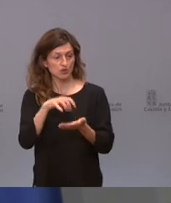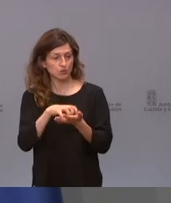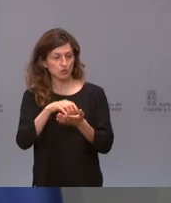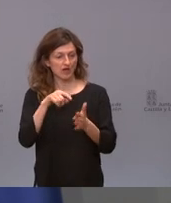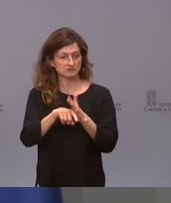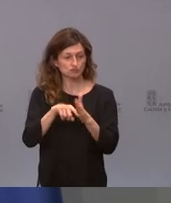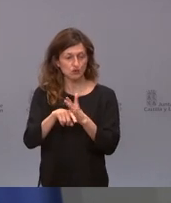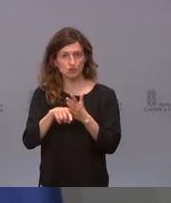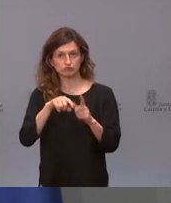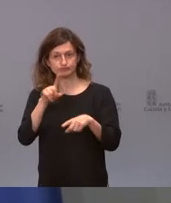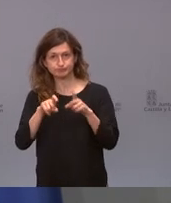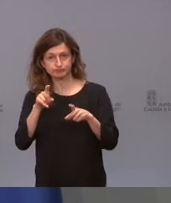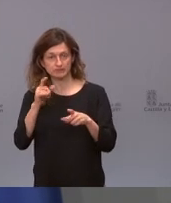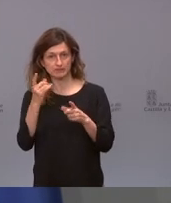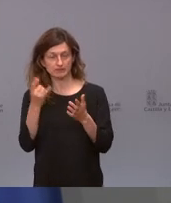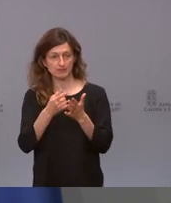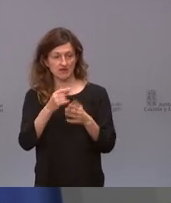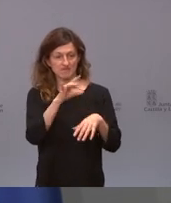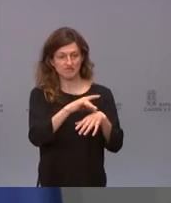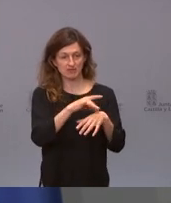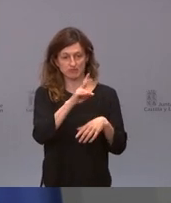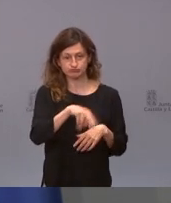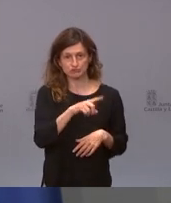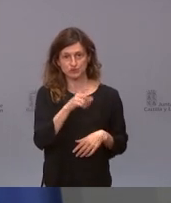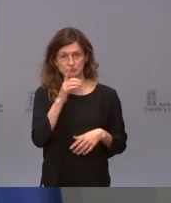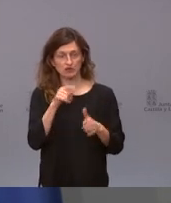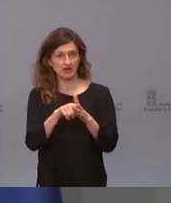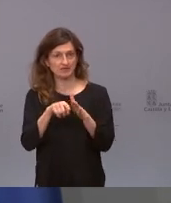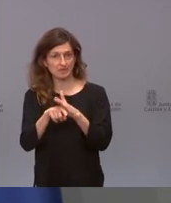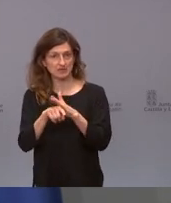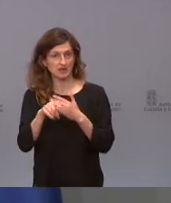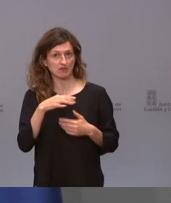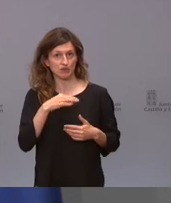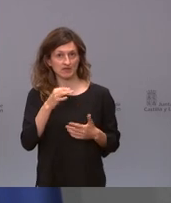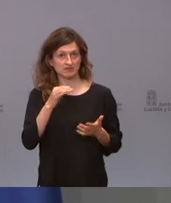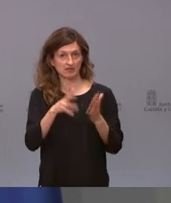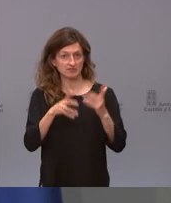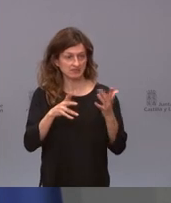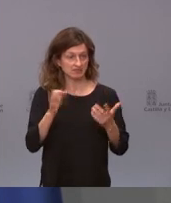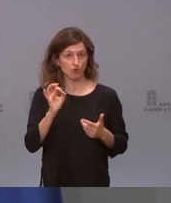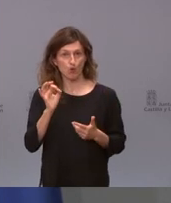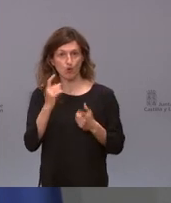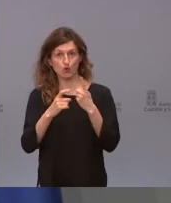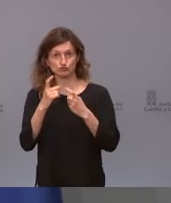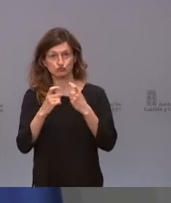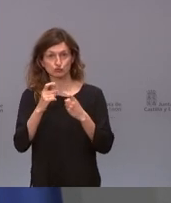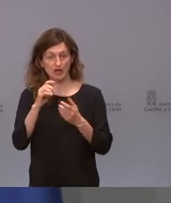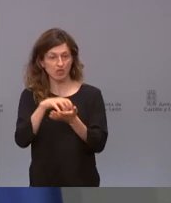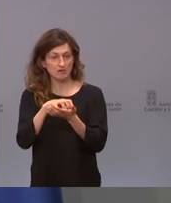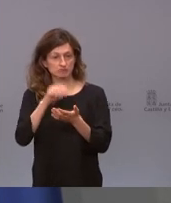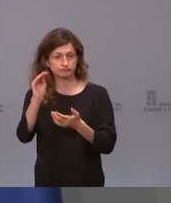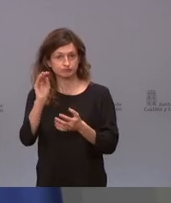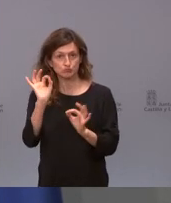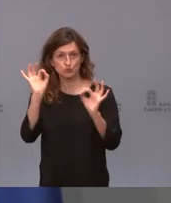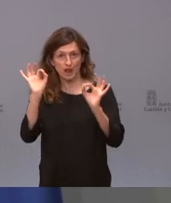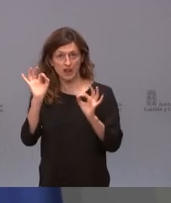trámites que no son la de una patología sino de trámites que a veces pueden ser administrativos o de una consulta muy puntual sobre